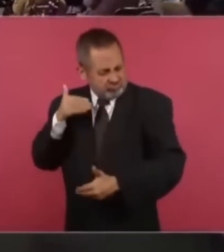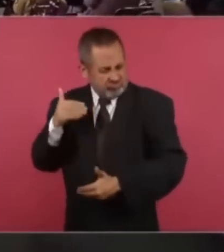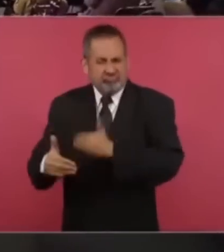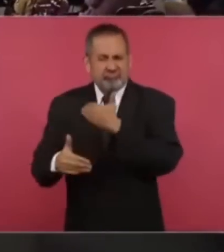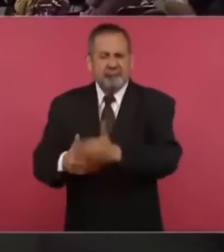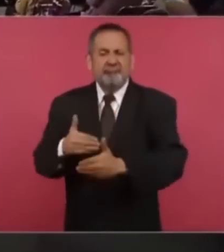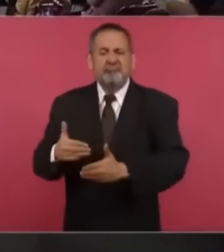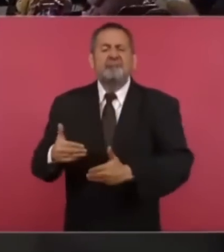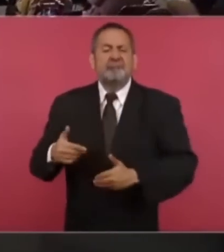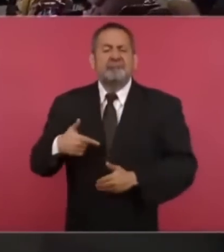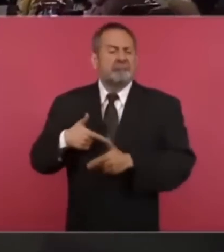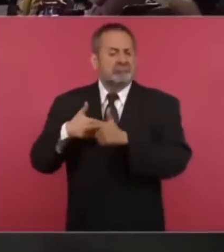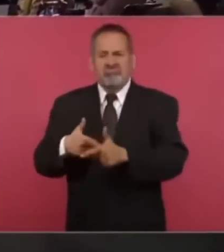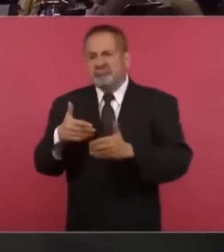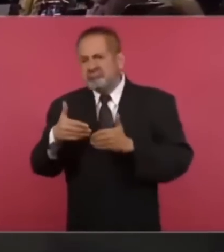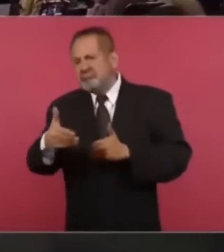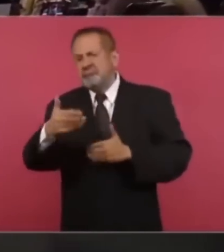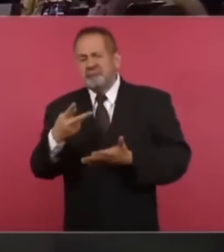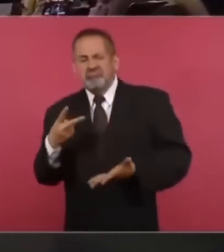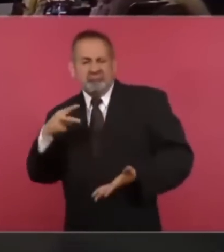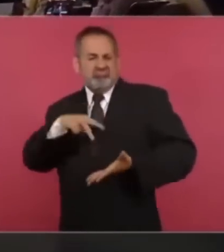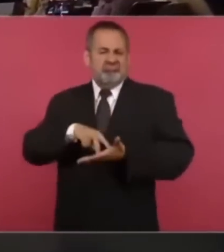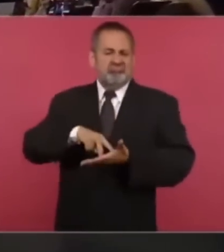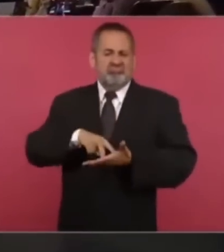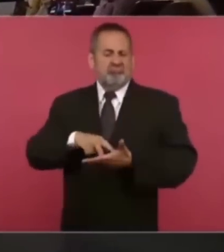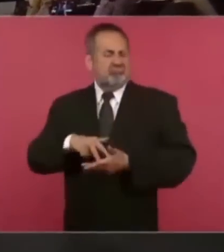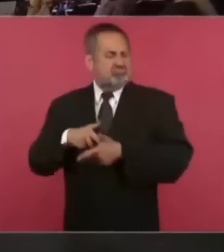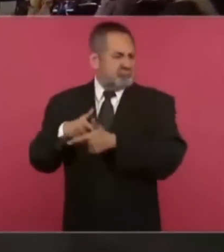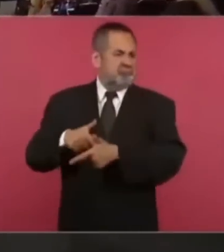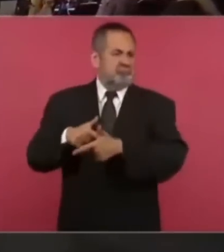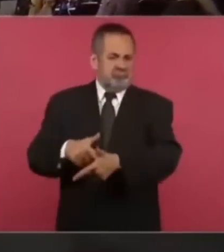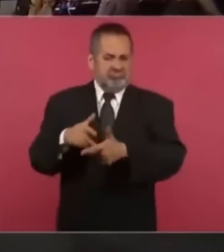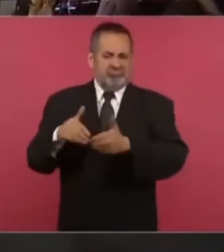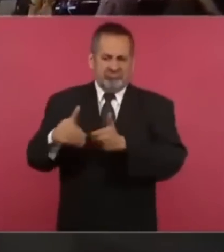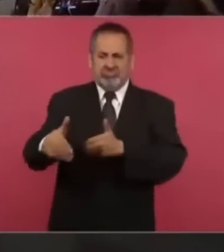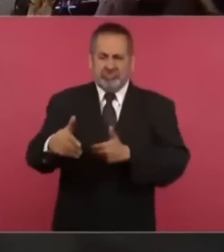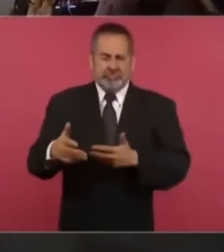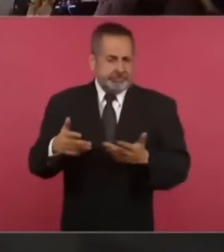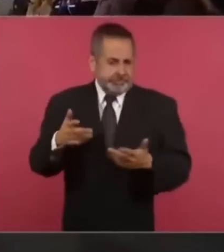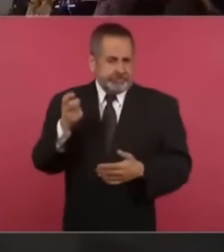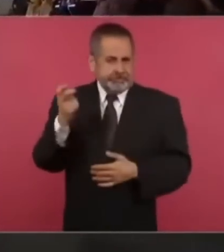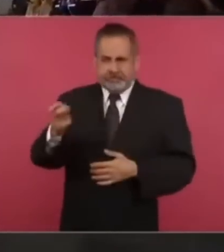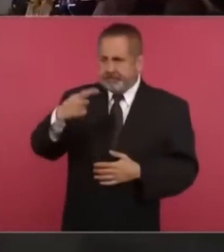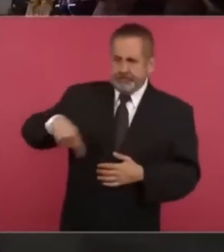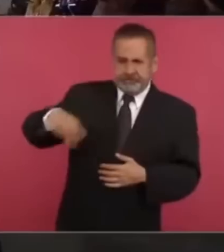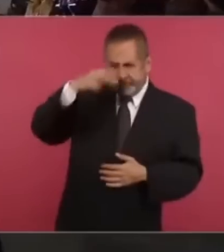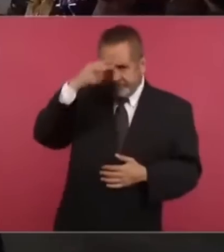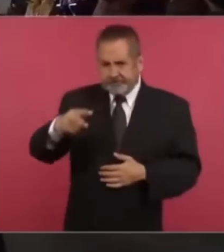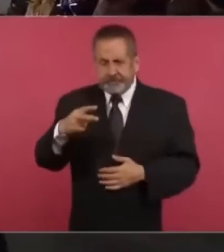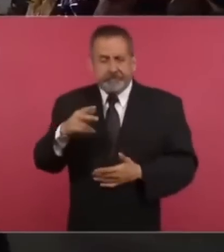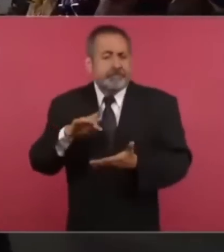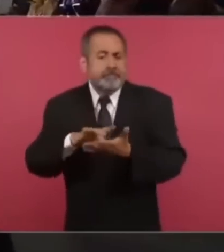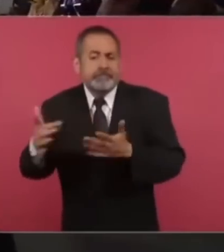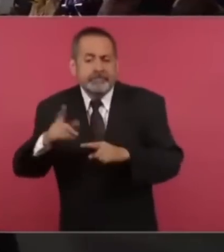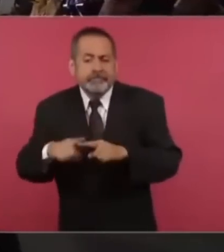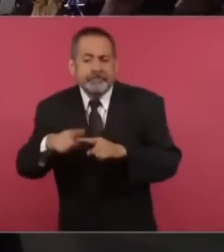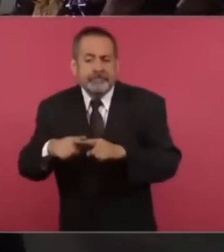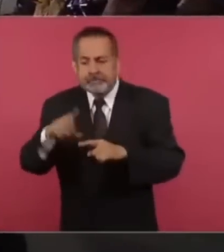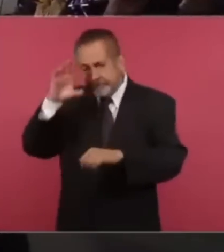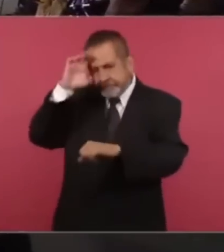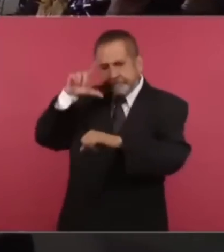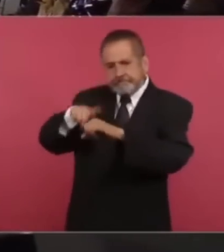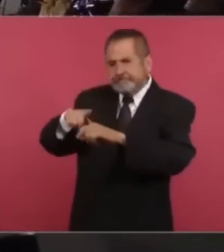y siempre adelante, de pie, por nuestras culturas, porque